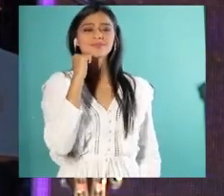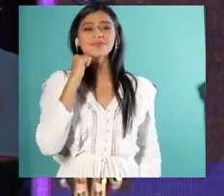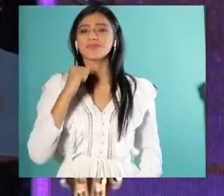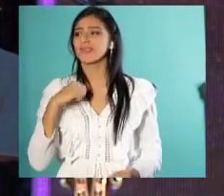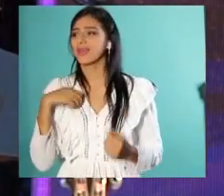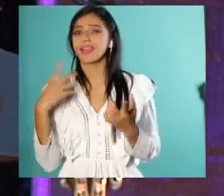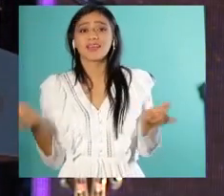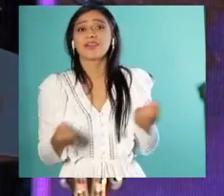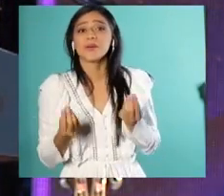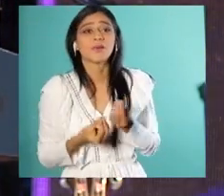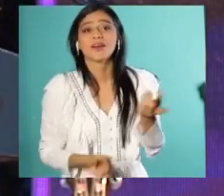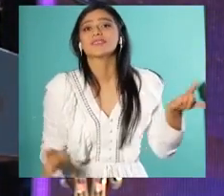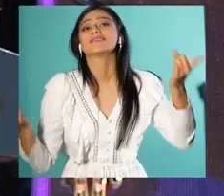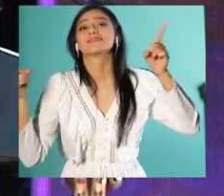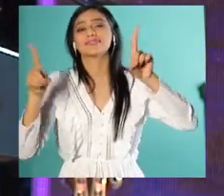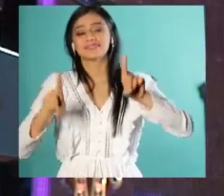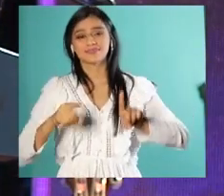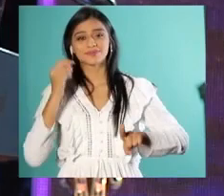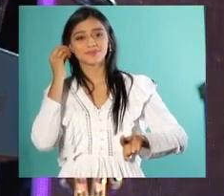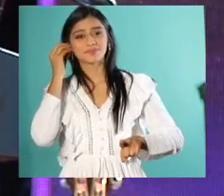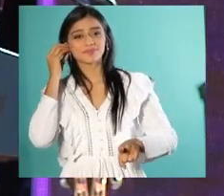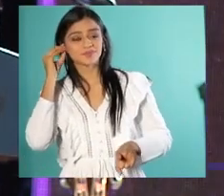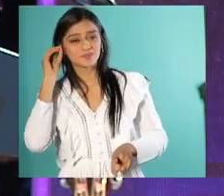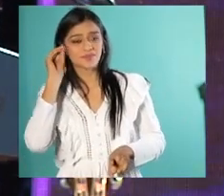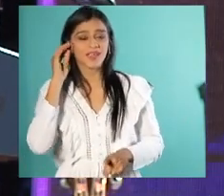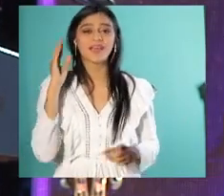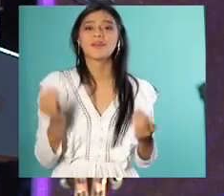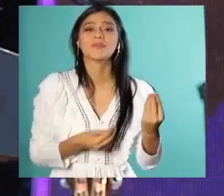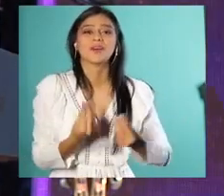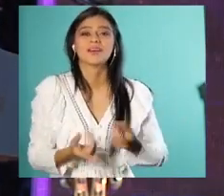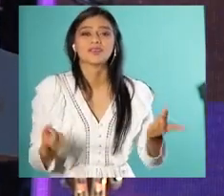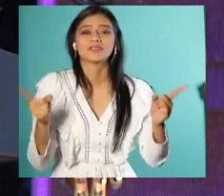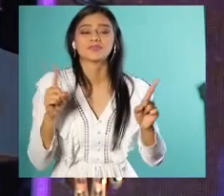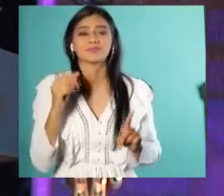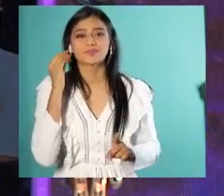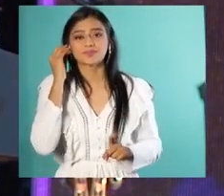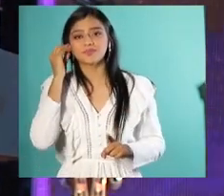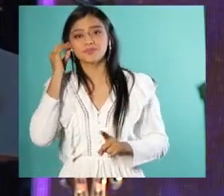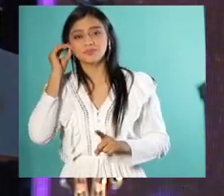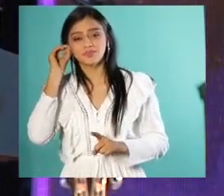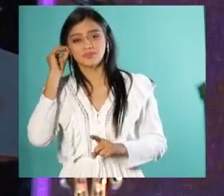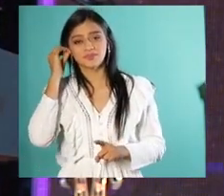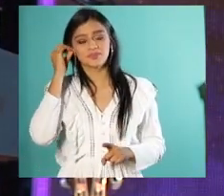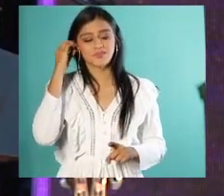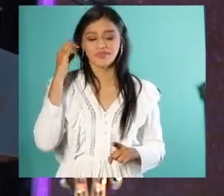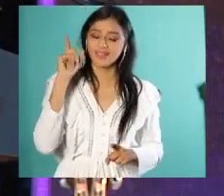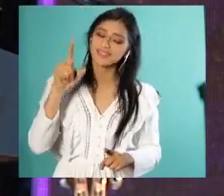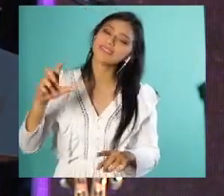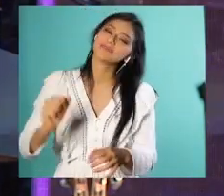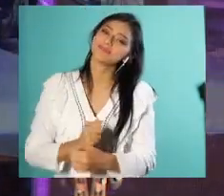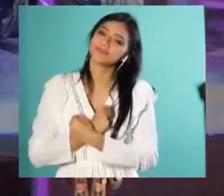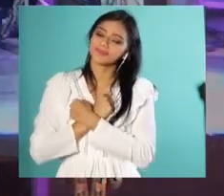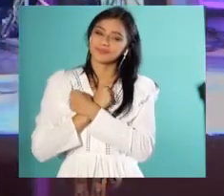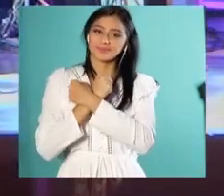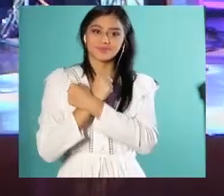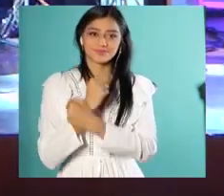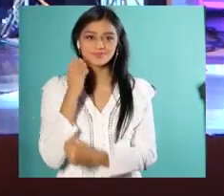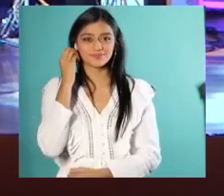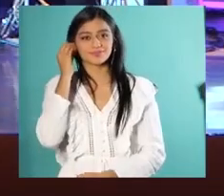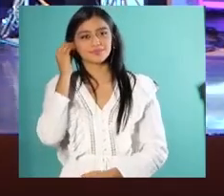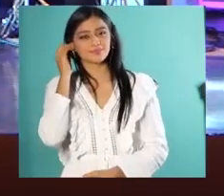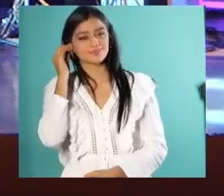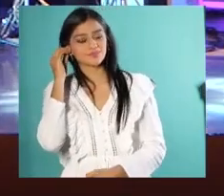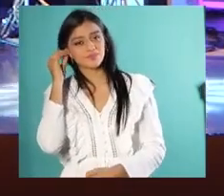Lo que puede pasar, no te pierdas lo que puede pasar sin más.